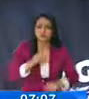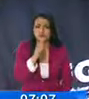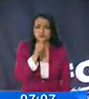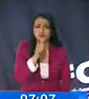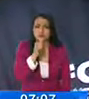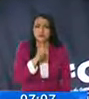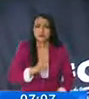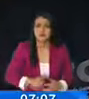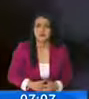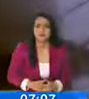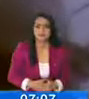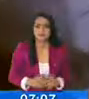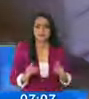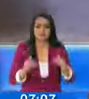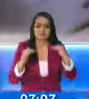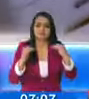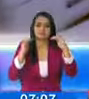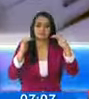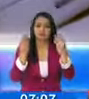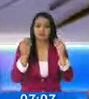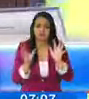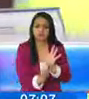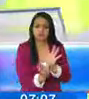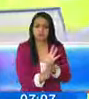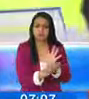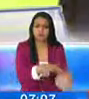entre mediana y alta escala.